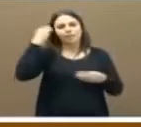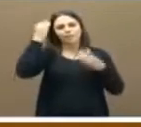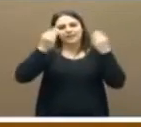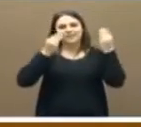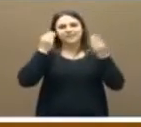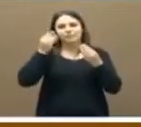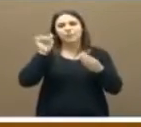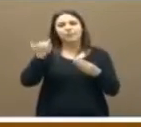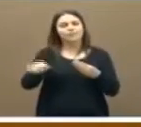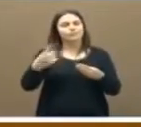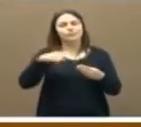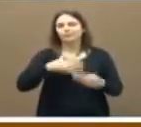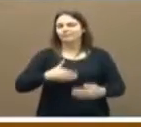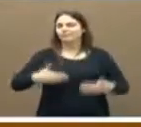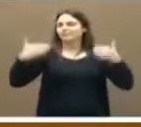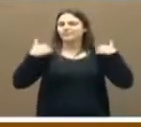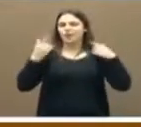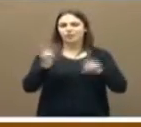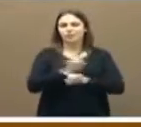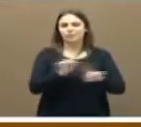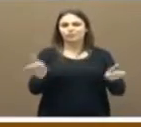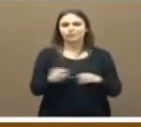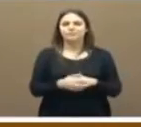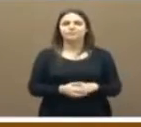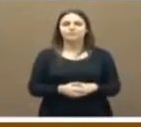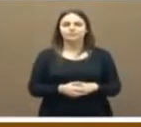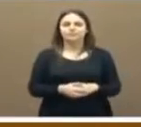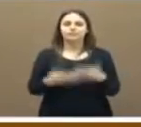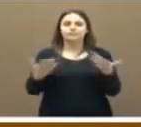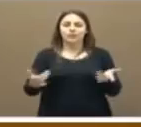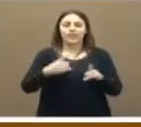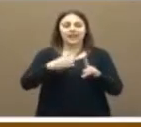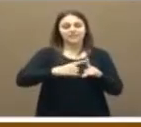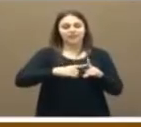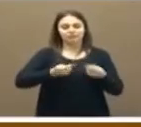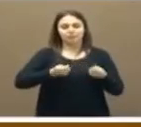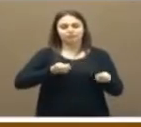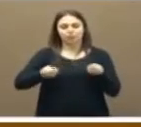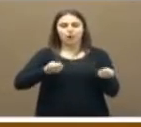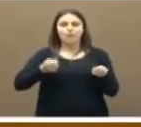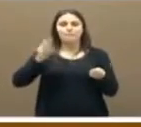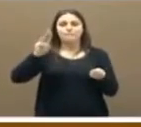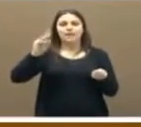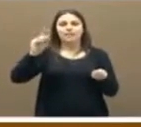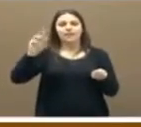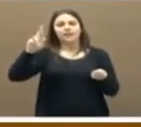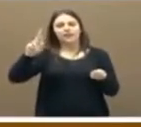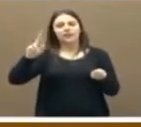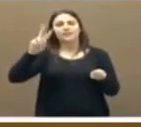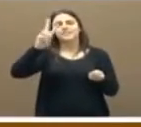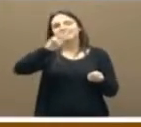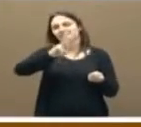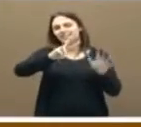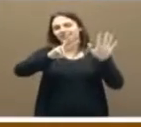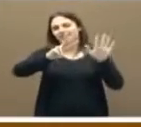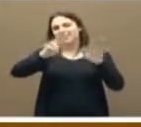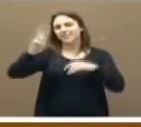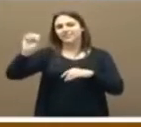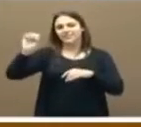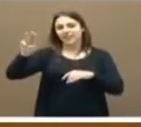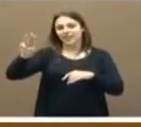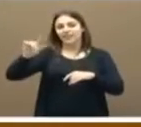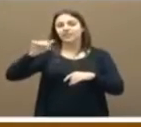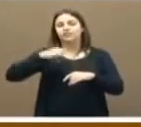la irresponsabilidad. En cuanto al nivel de ejecución del PDR 713, como les he informado